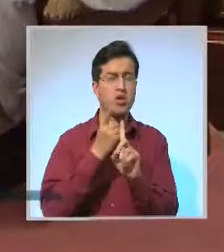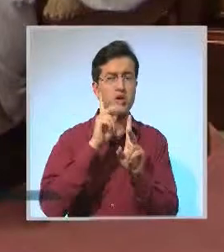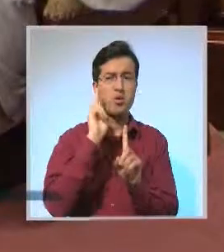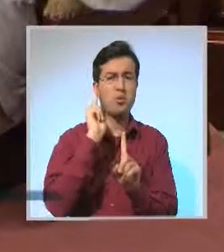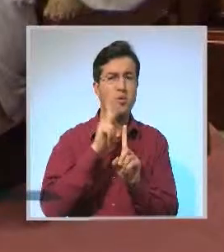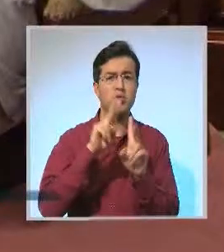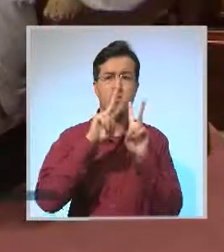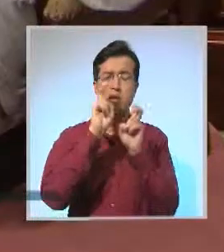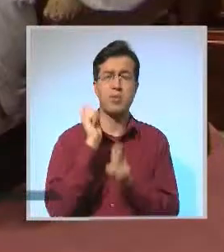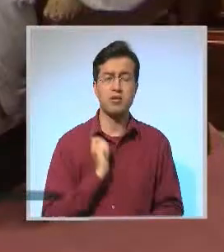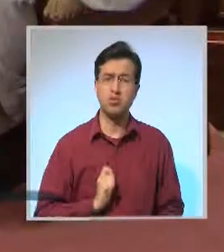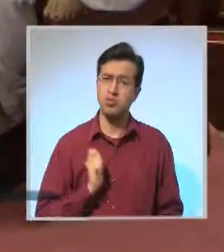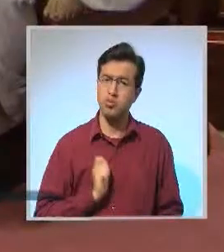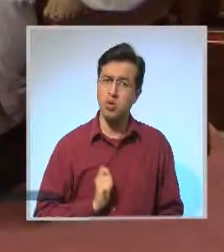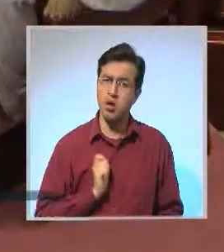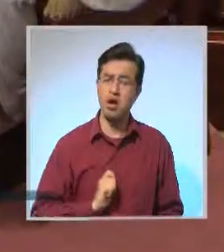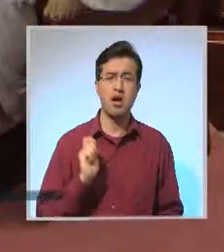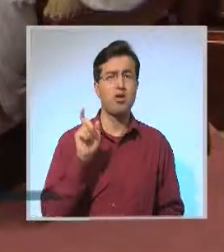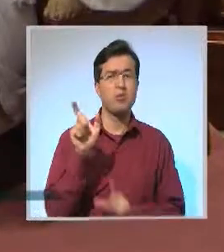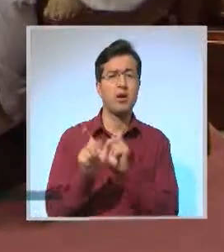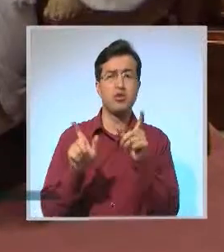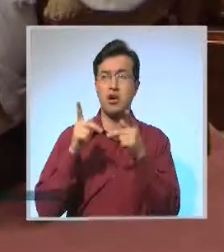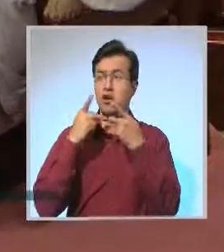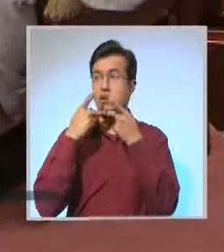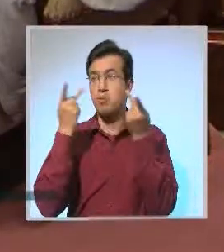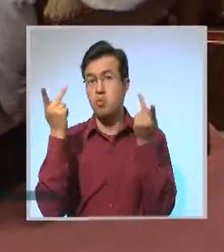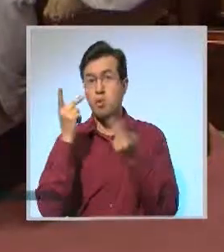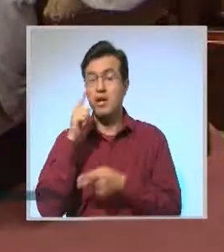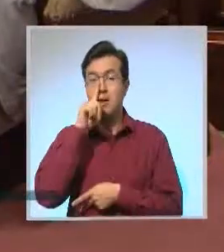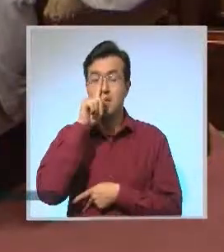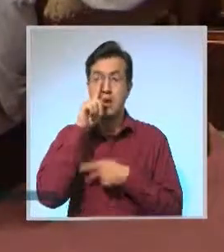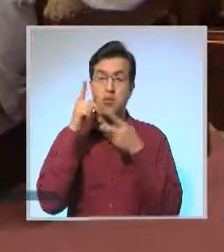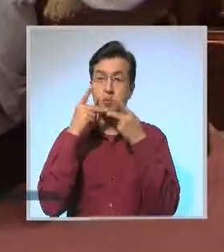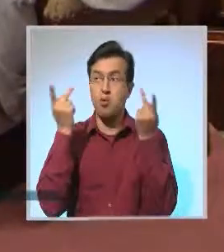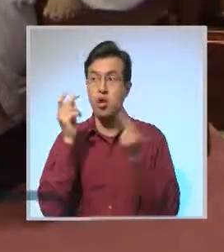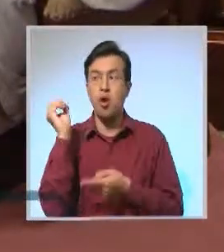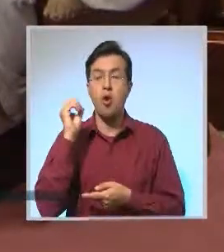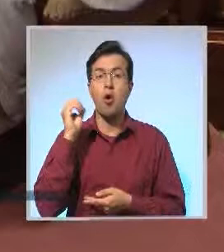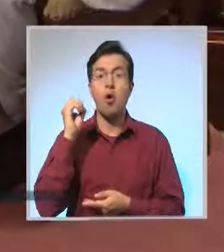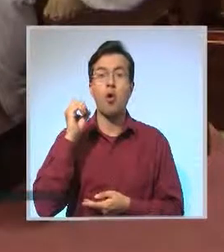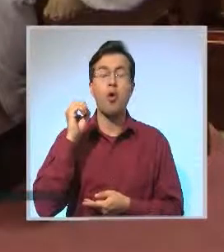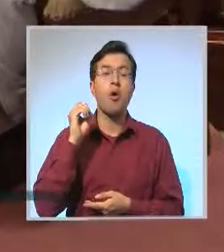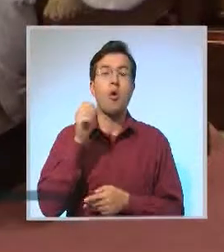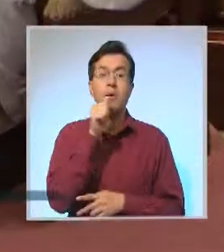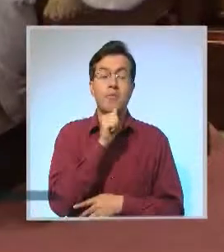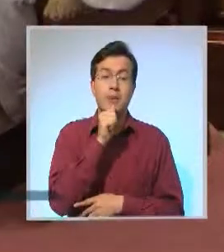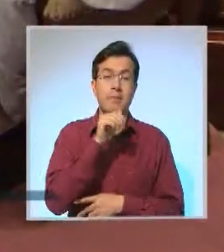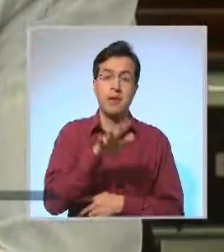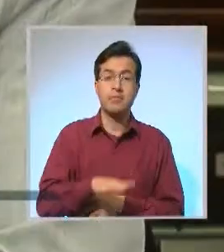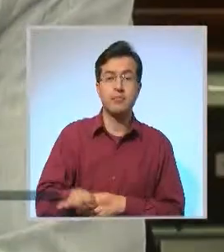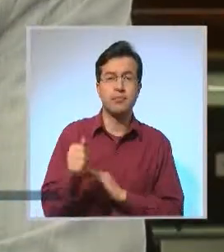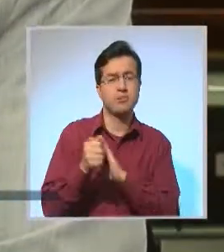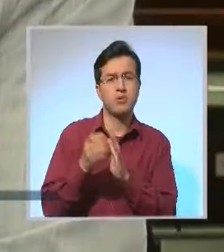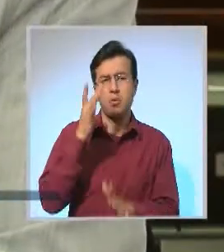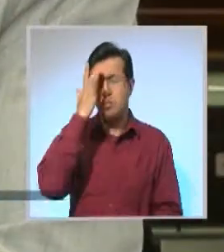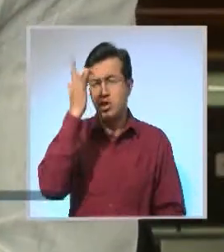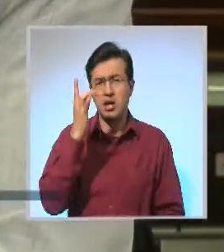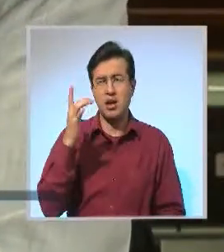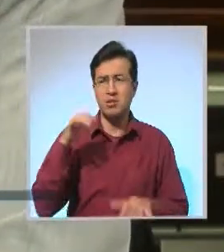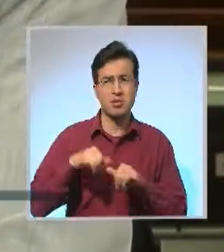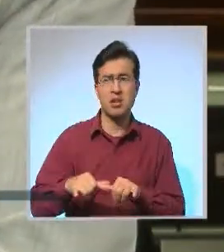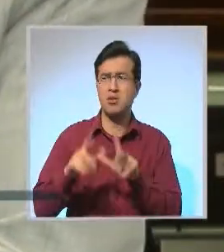a los sueldos y remuneraciones de los servidores públicos y los trabajadores del sector privado en la región insular porque no mantener el esquema